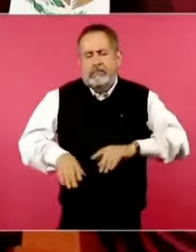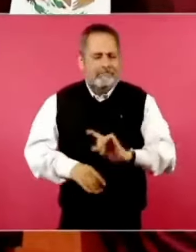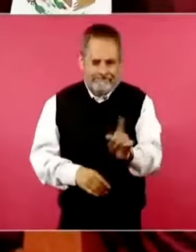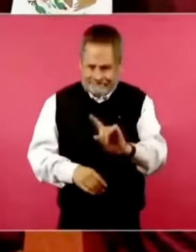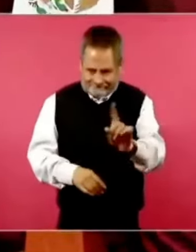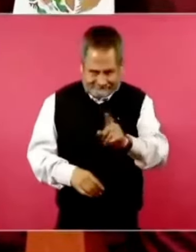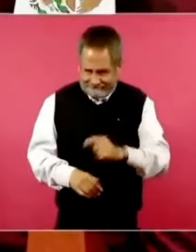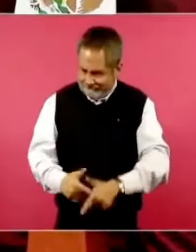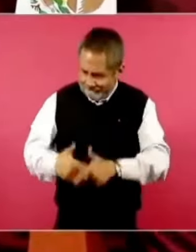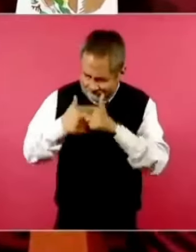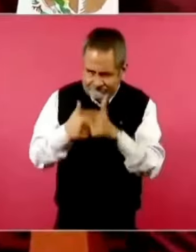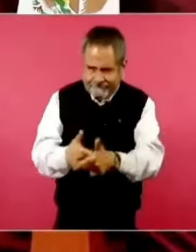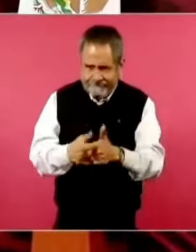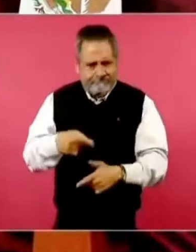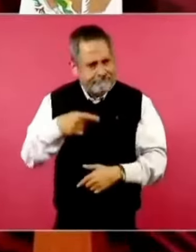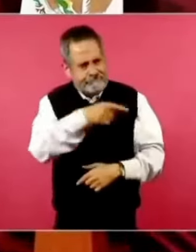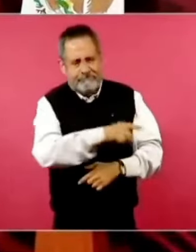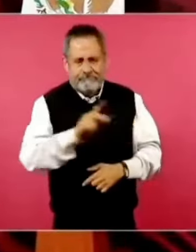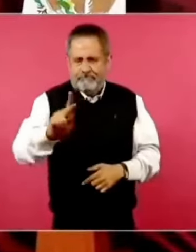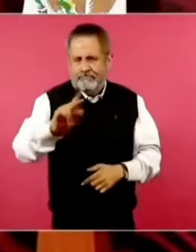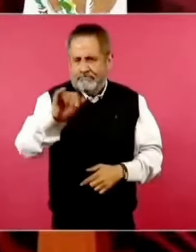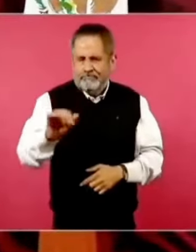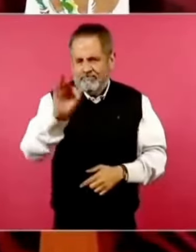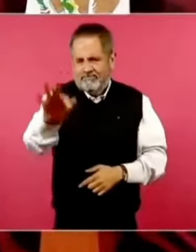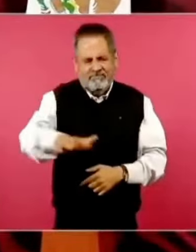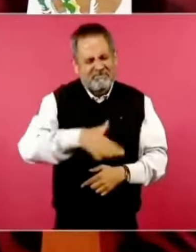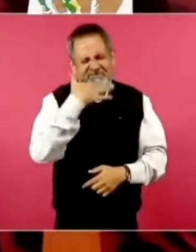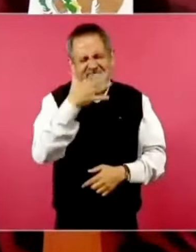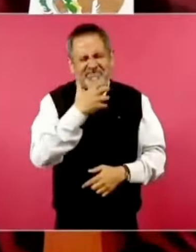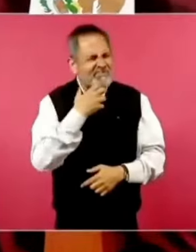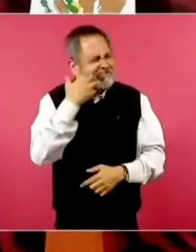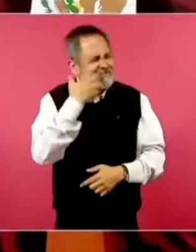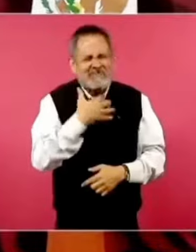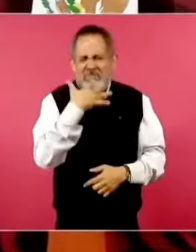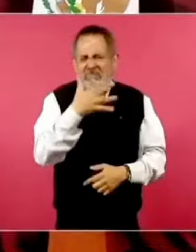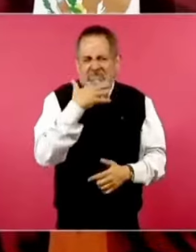que está dominado por la corrupción,